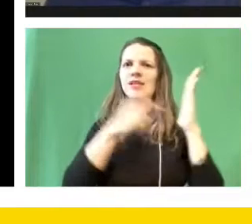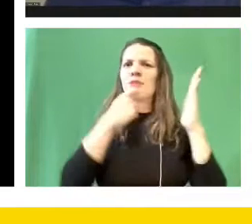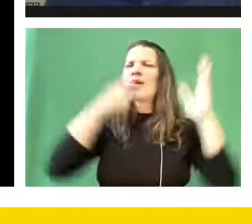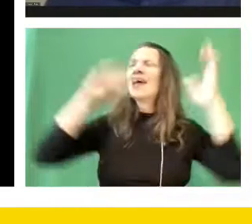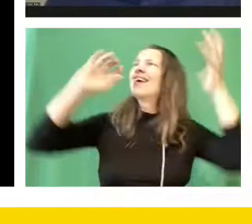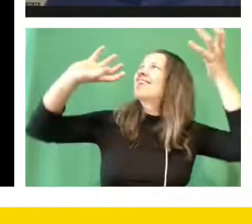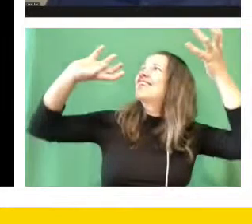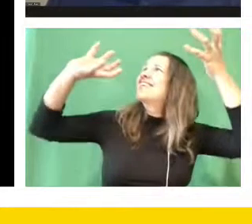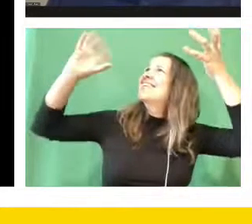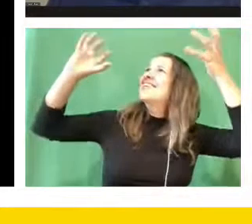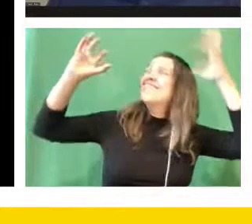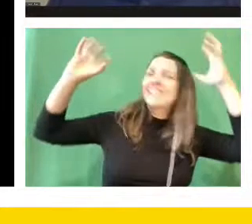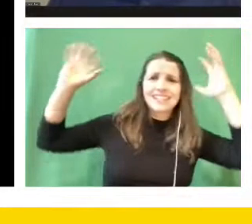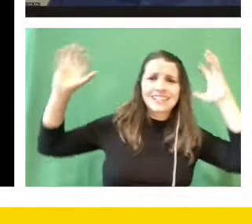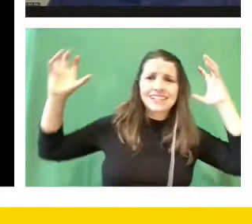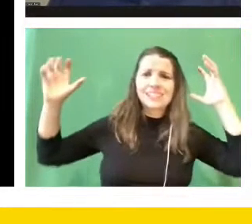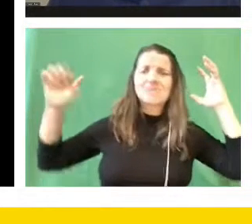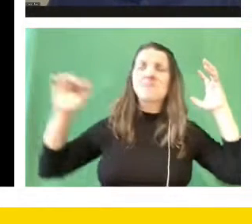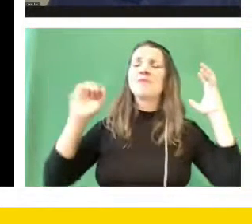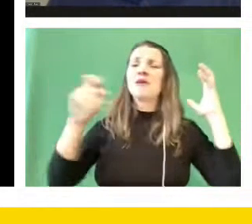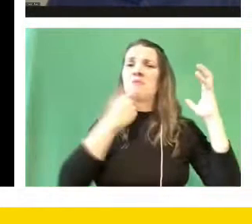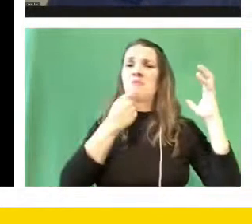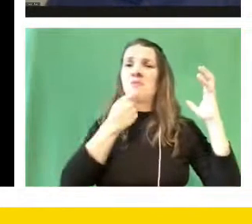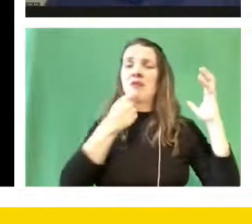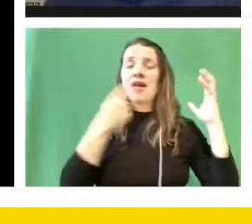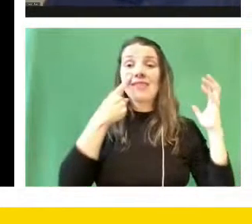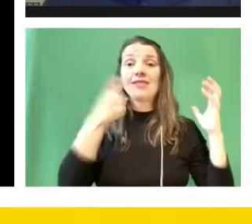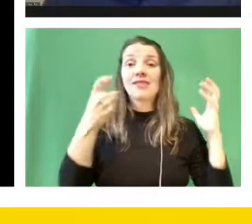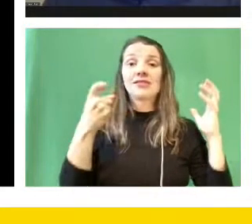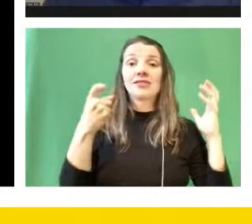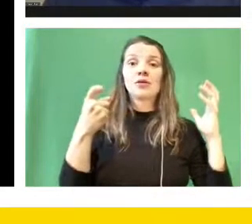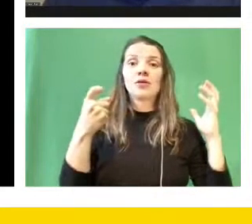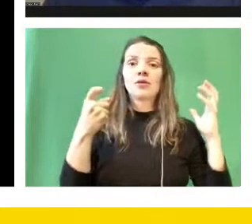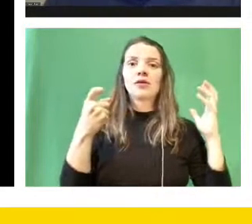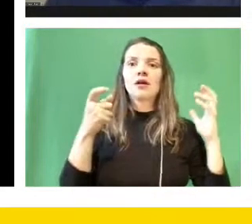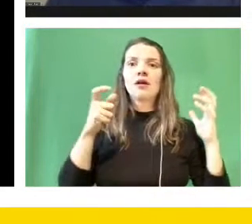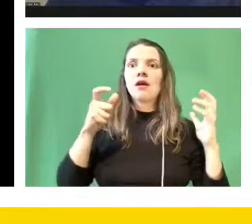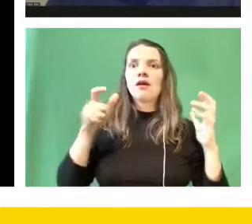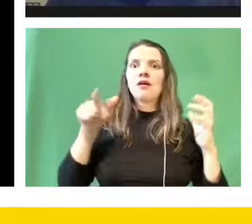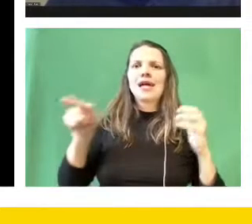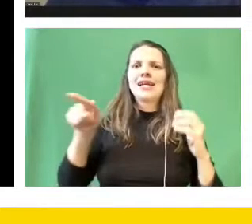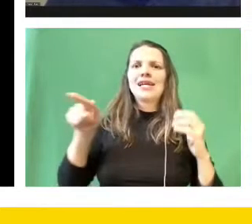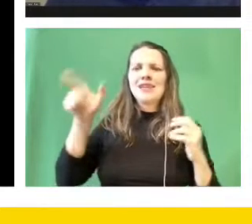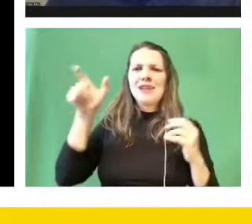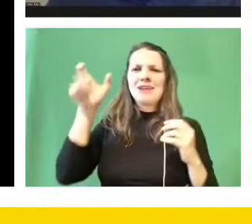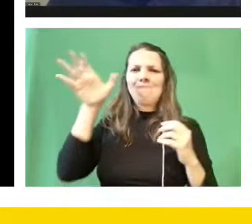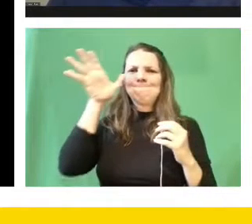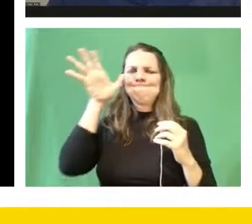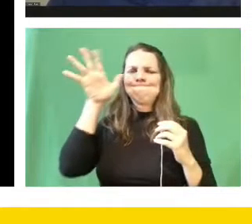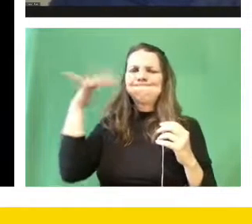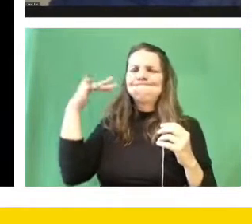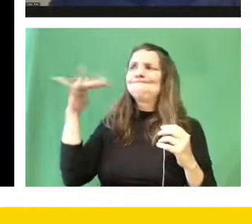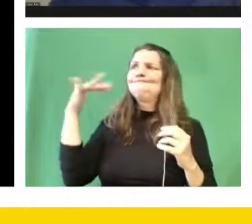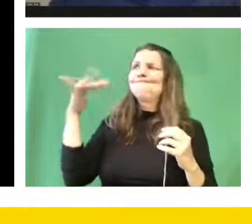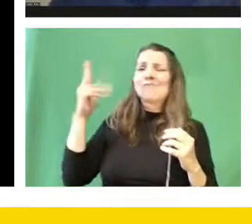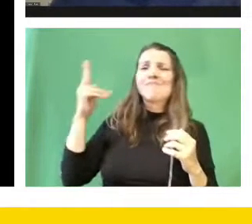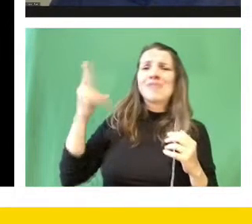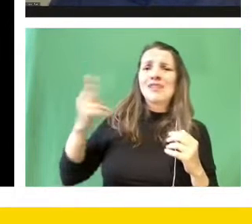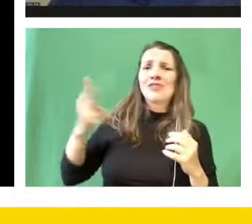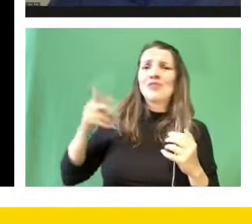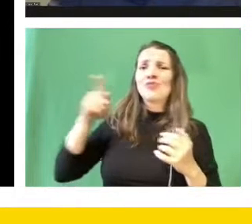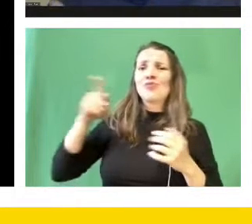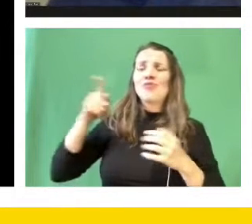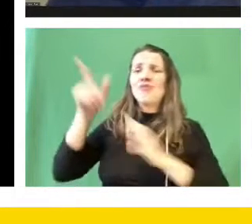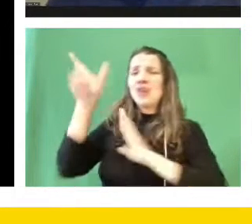conociendo evidencian que sí hay una vulnerabilidad a cambio climático de las ciudades, de los territorios, de las